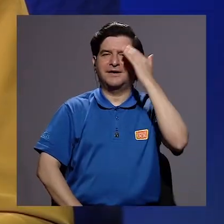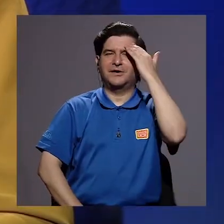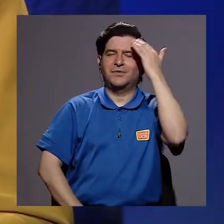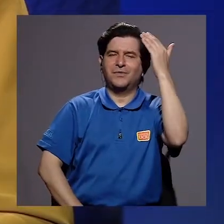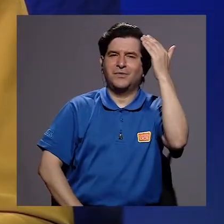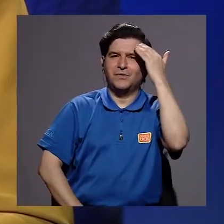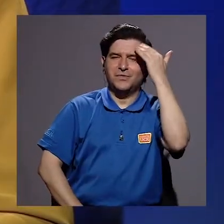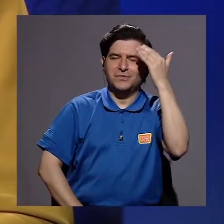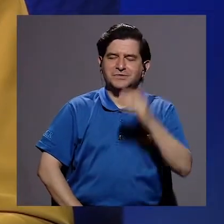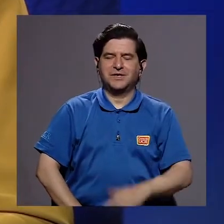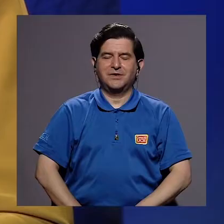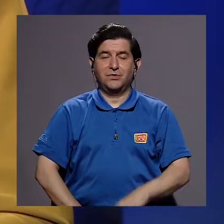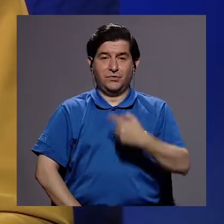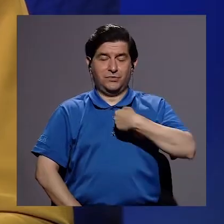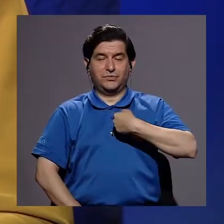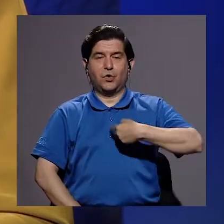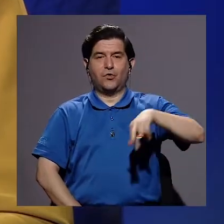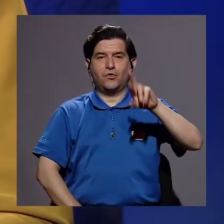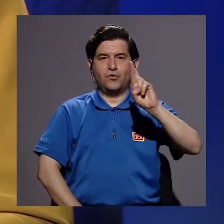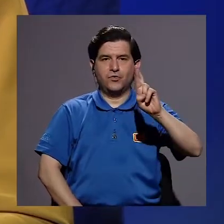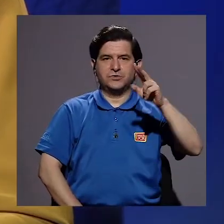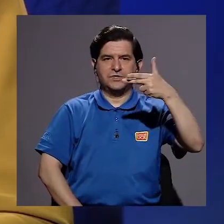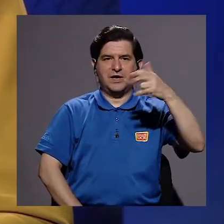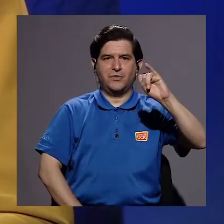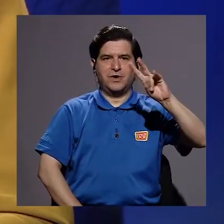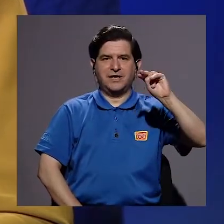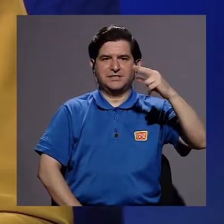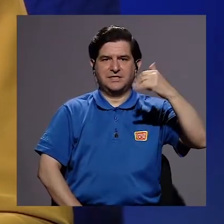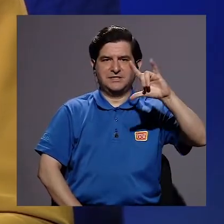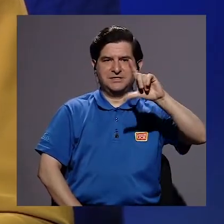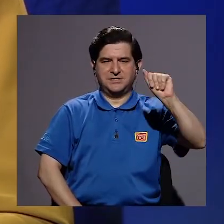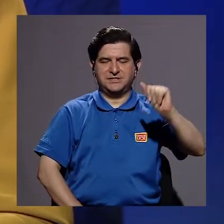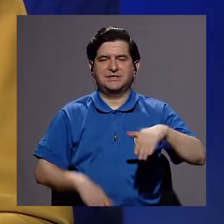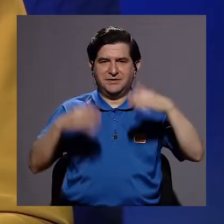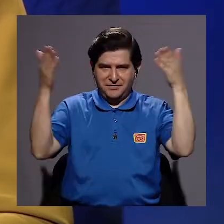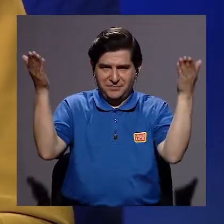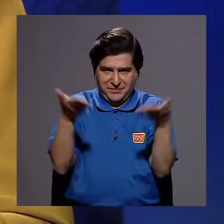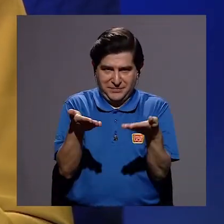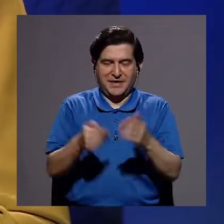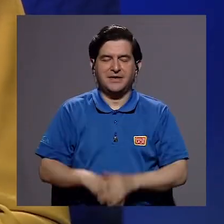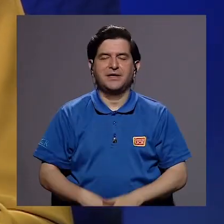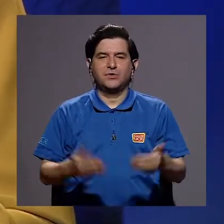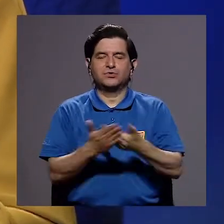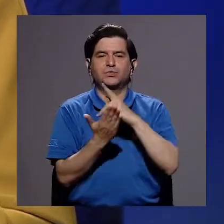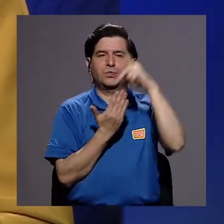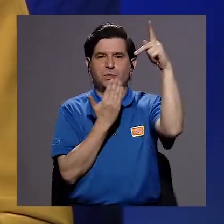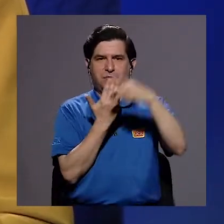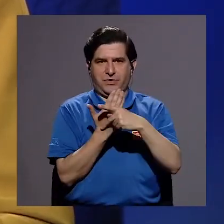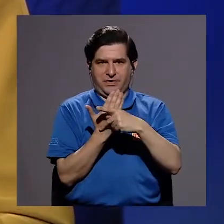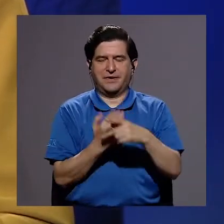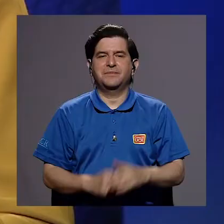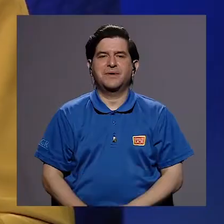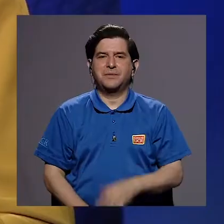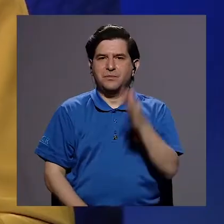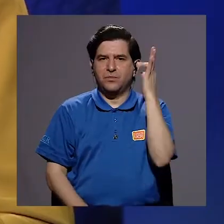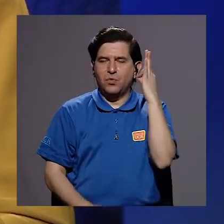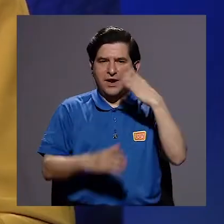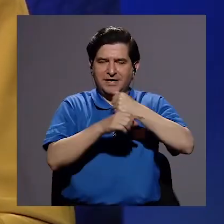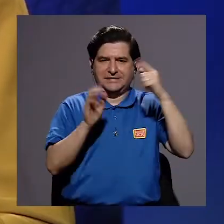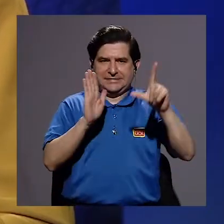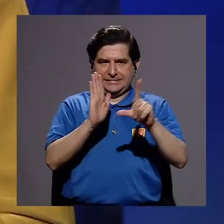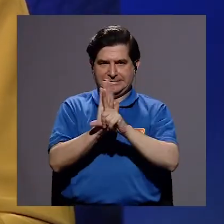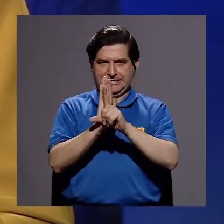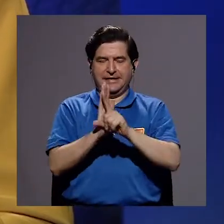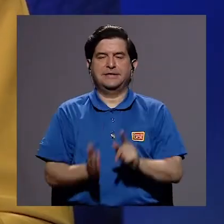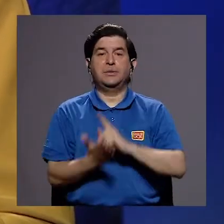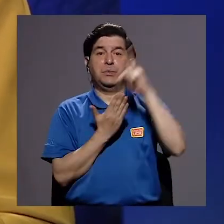Un saludo cordial, les habla Rosaura Chinchilla, bienvenidos y bienvenidas a una nueva edición de su programa Mujeres de